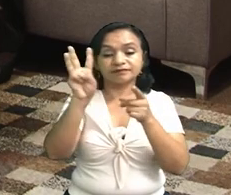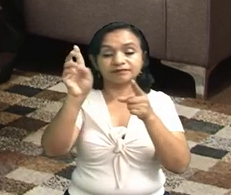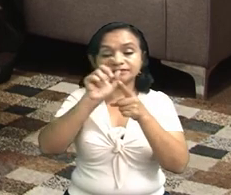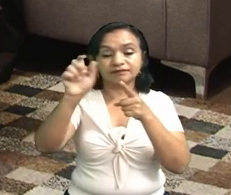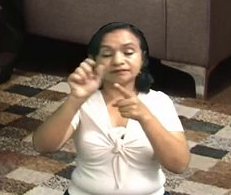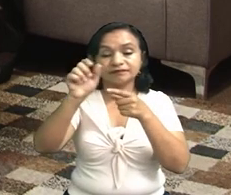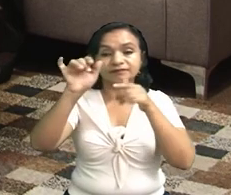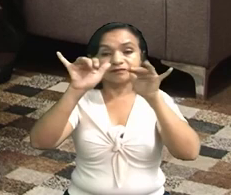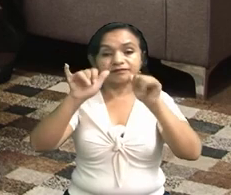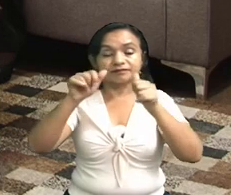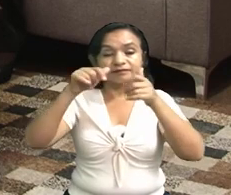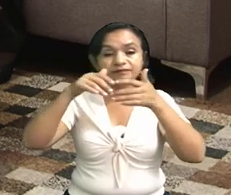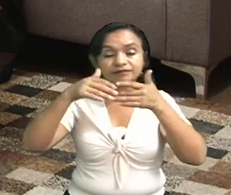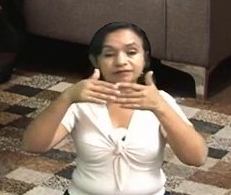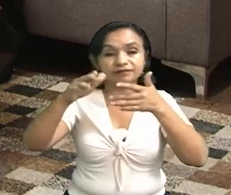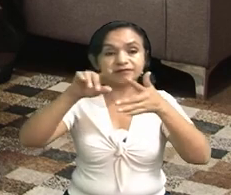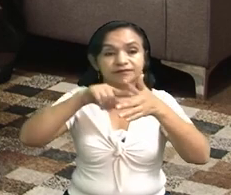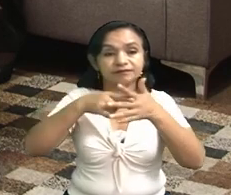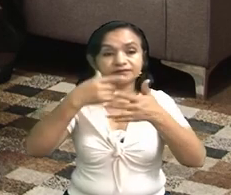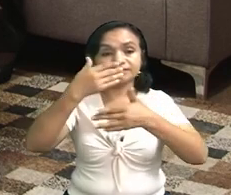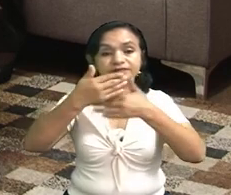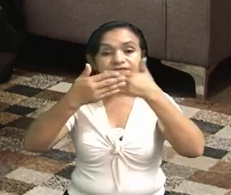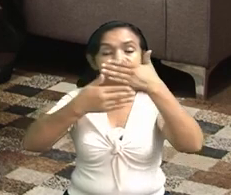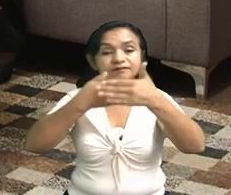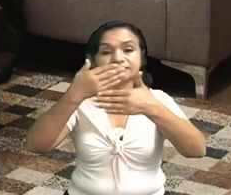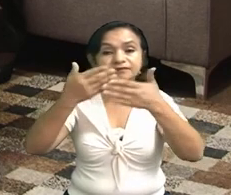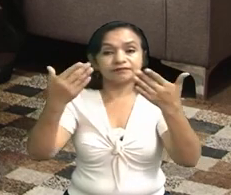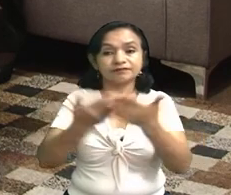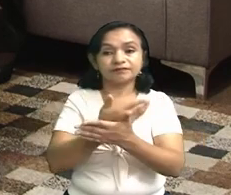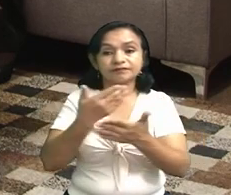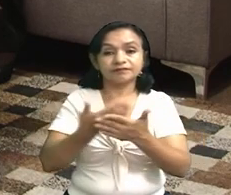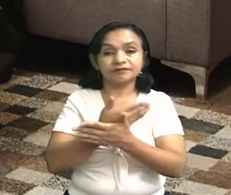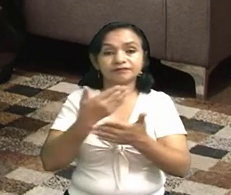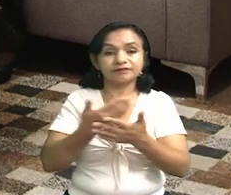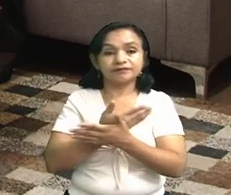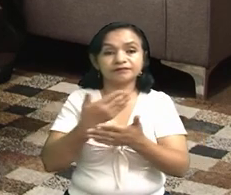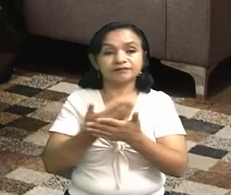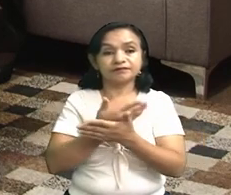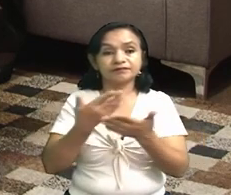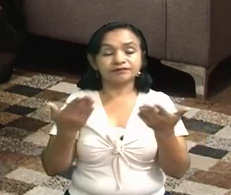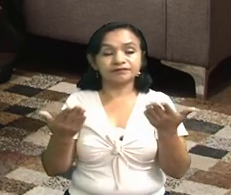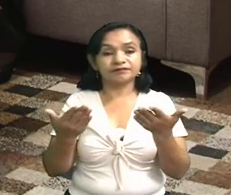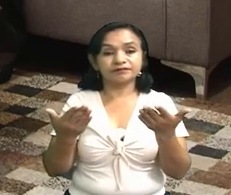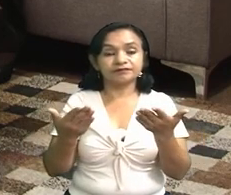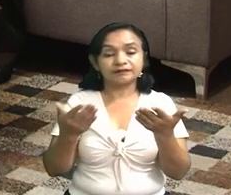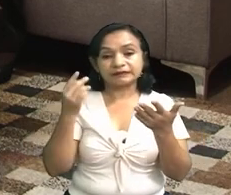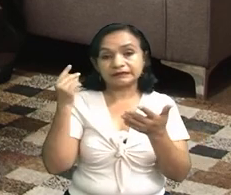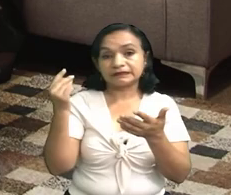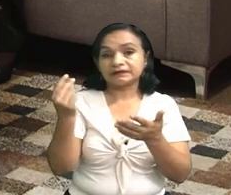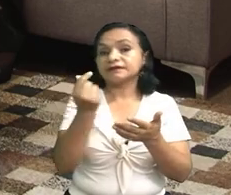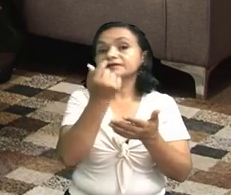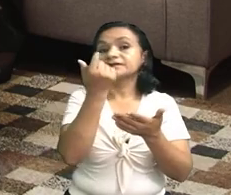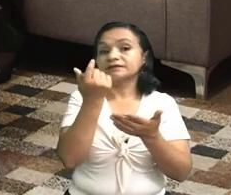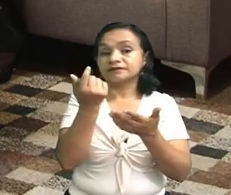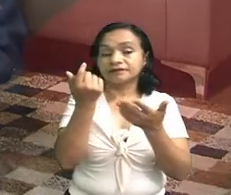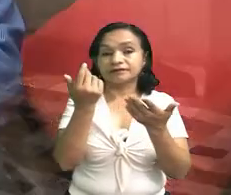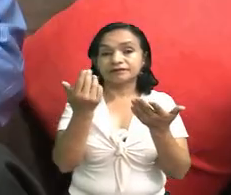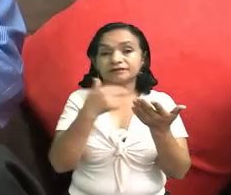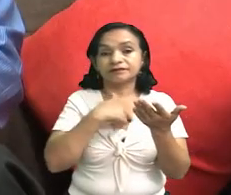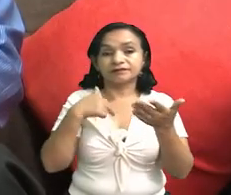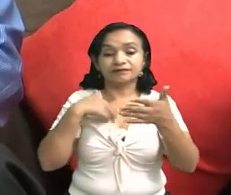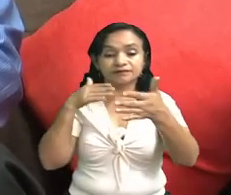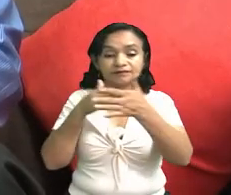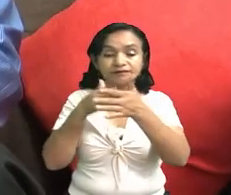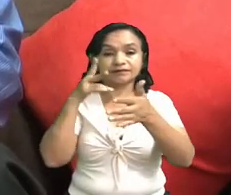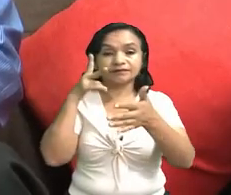proceso ya de infraestructura digital nuevo. Es decir, van muy rápido, es decir, dentro de esa dinámica. Hacemos